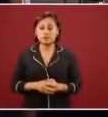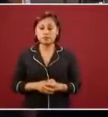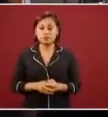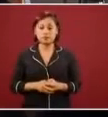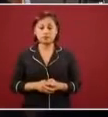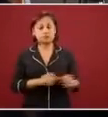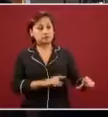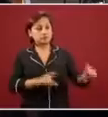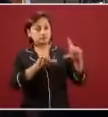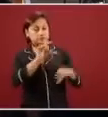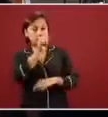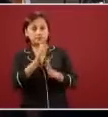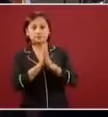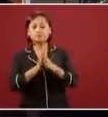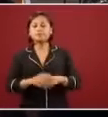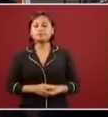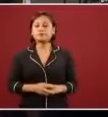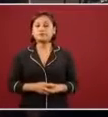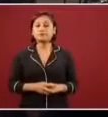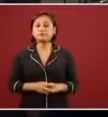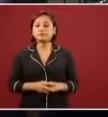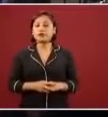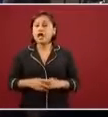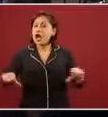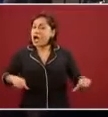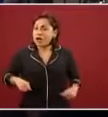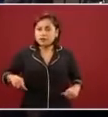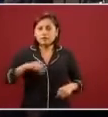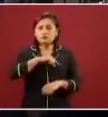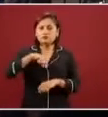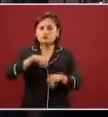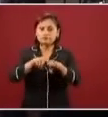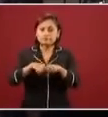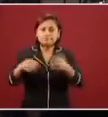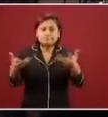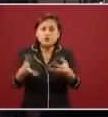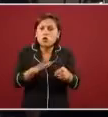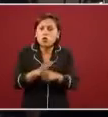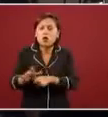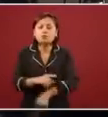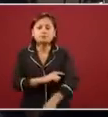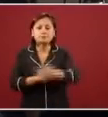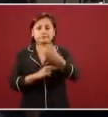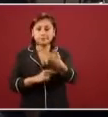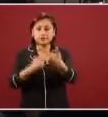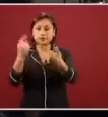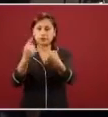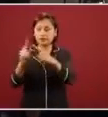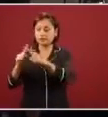pueden pasar a la siguiente. Estas acciones se han concentrado en 7 operativos